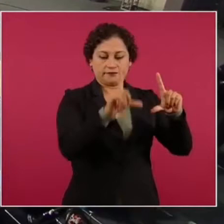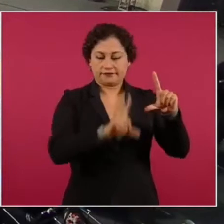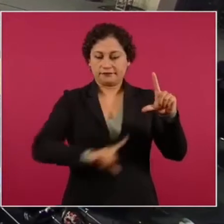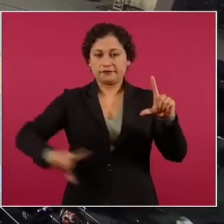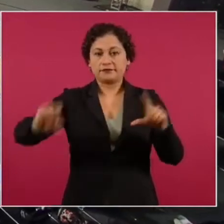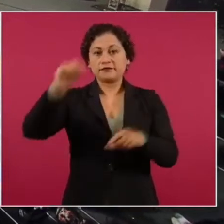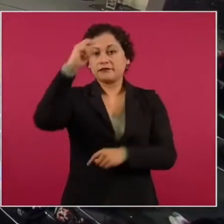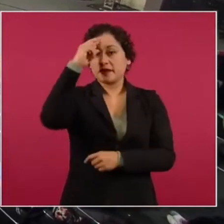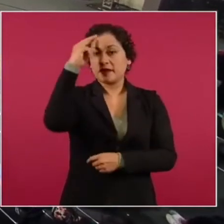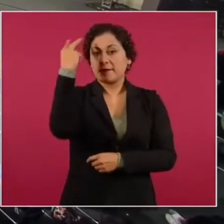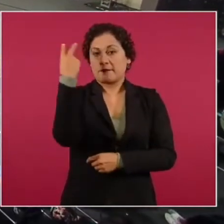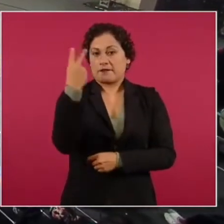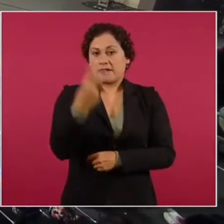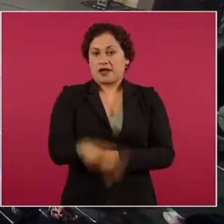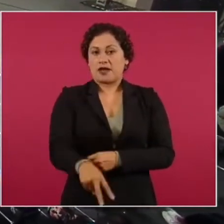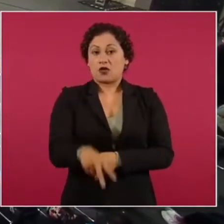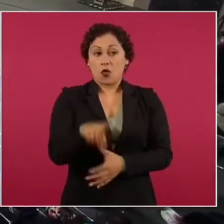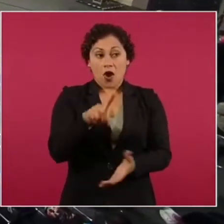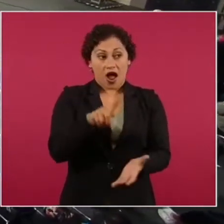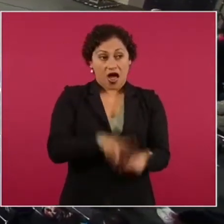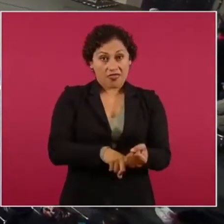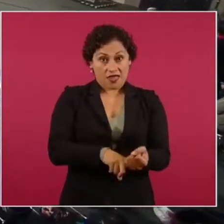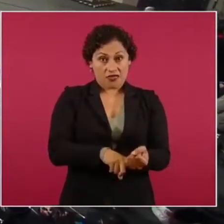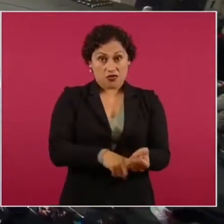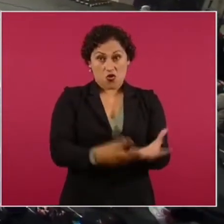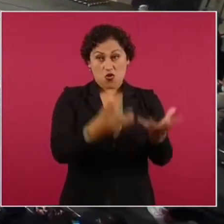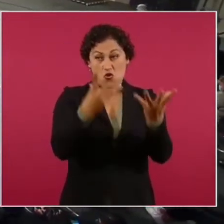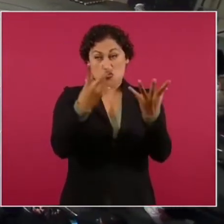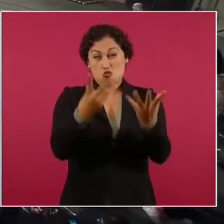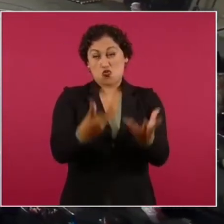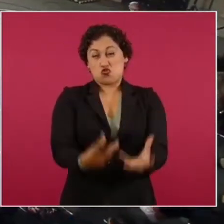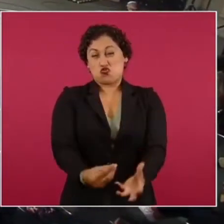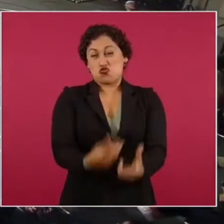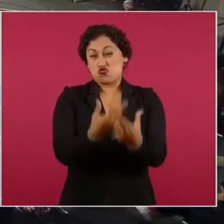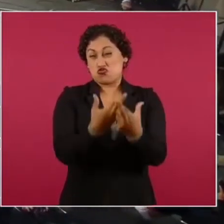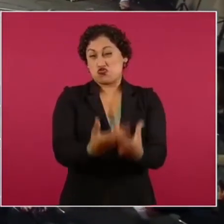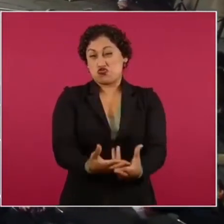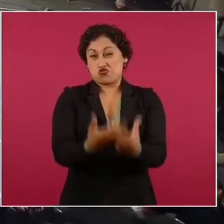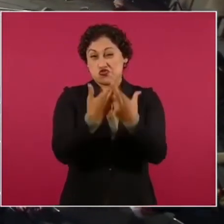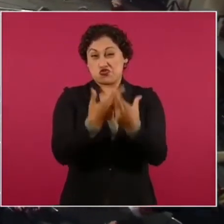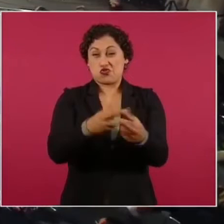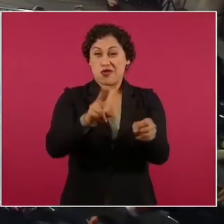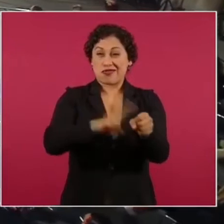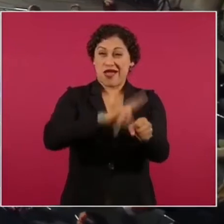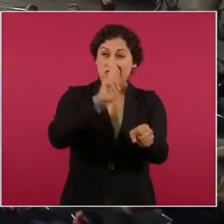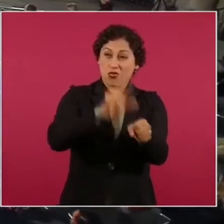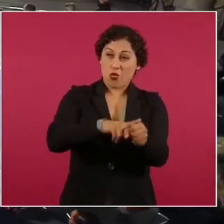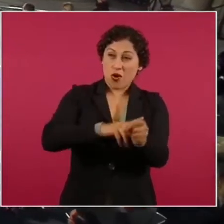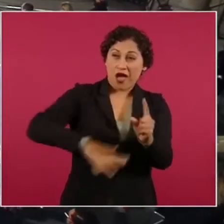muchas potencialidades, con muchos recursos naturales, con muchas riquezas.